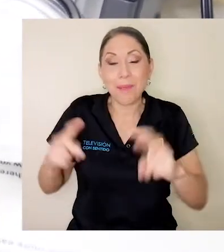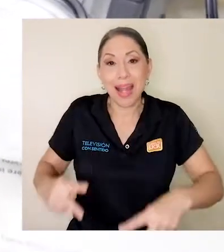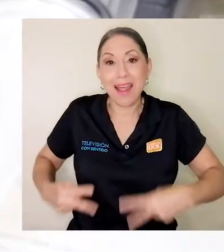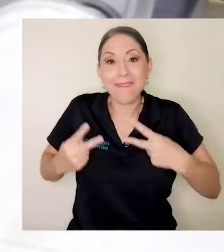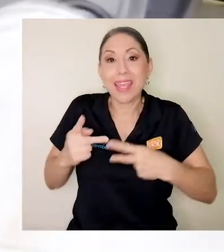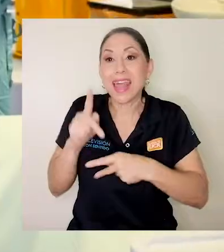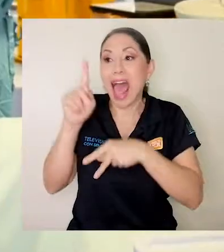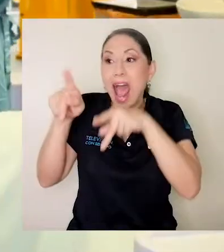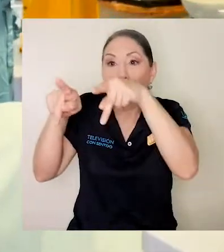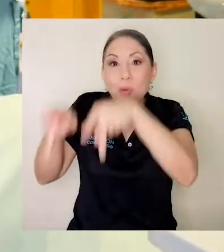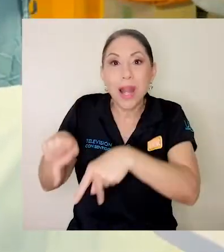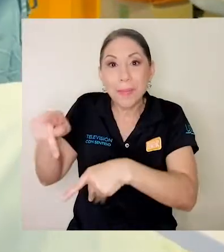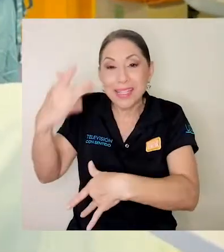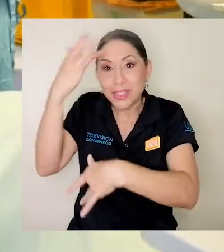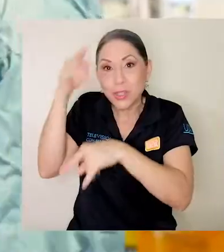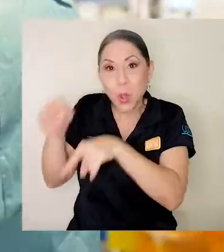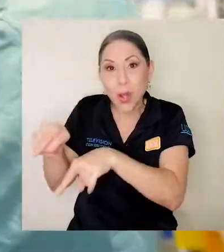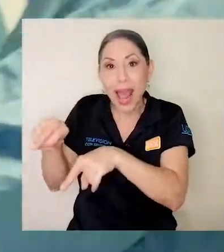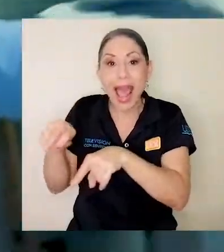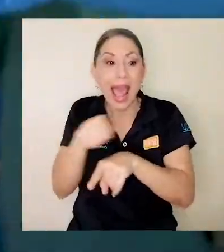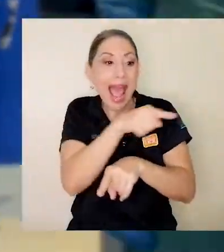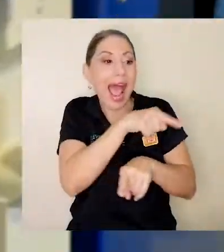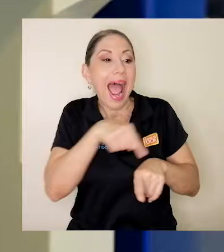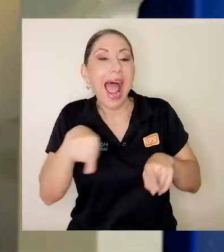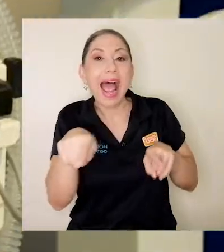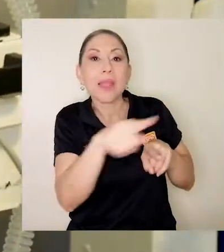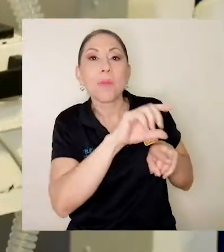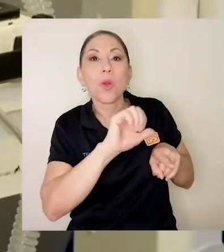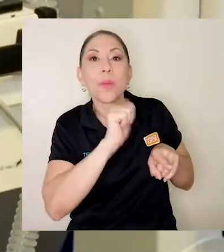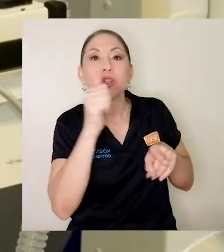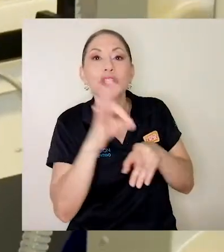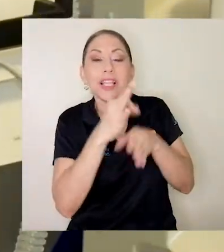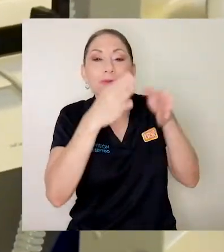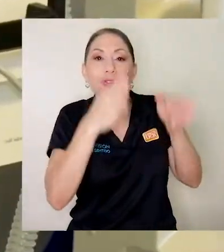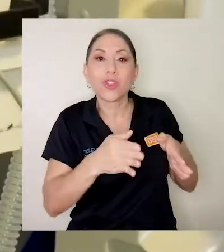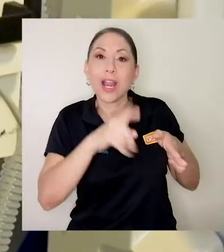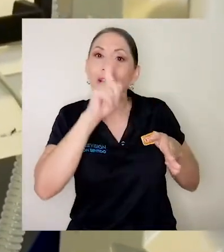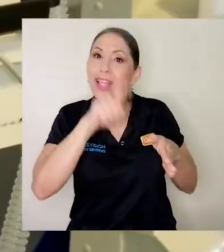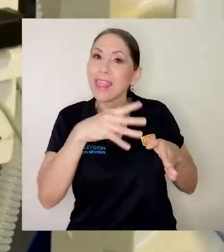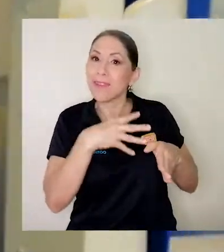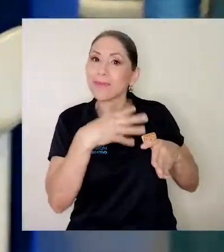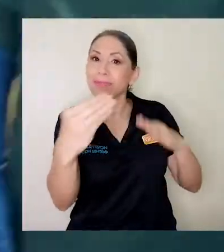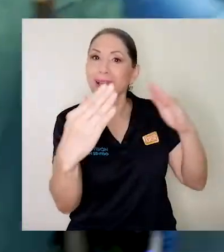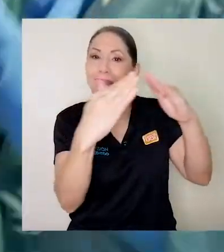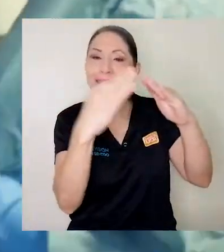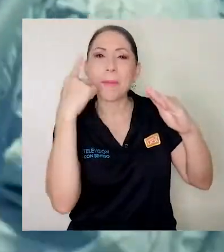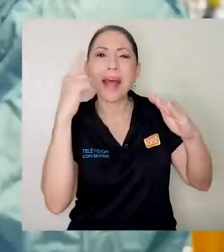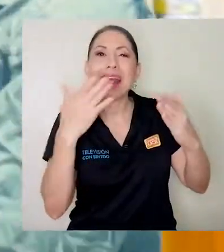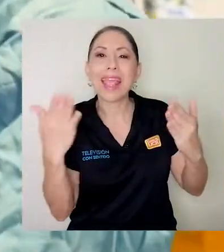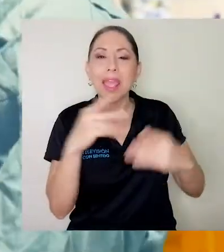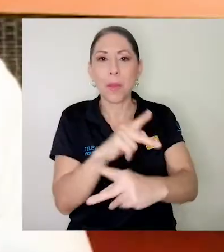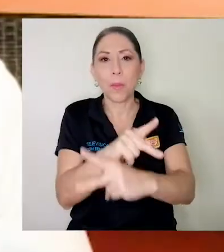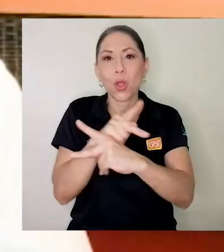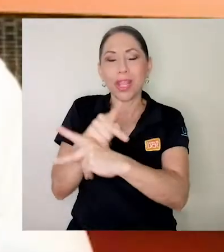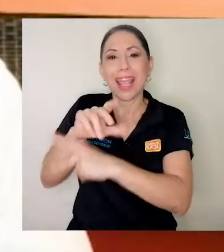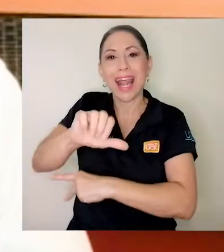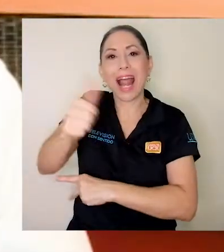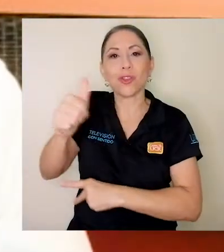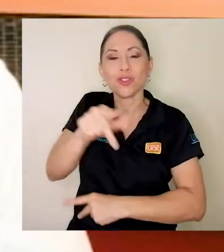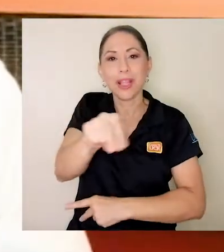persona, hay por lo menos 10 funcionarios que van a tener que ser retirados de su puesto para proteger a los